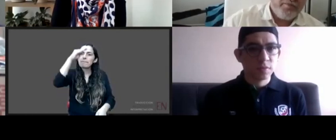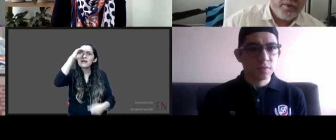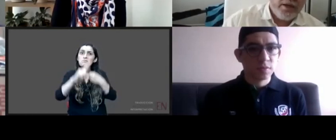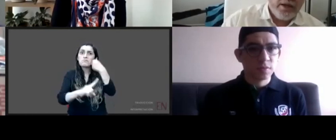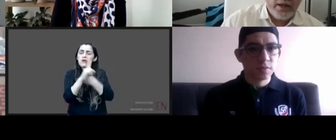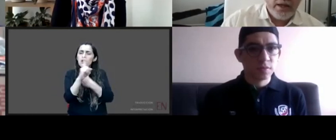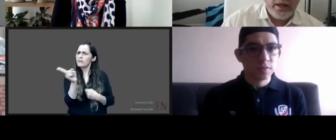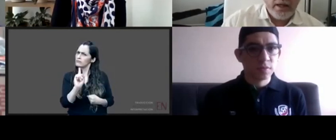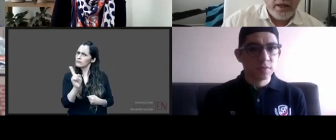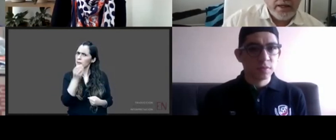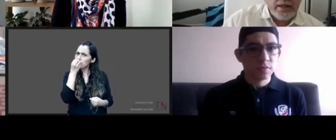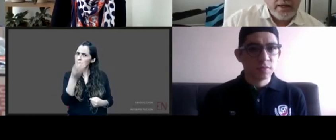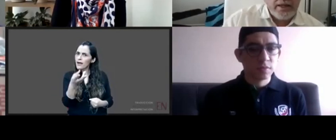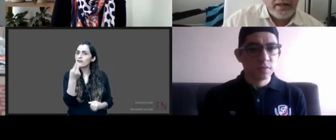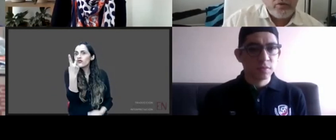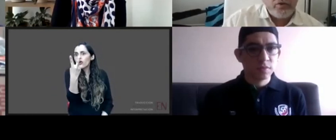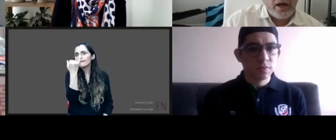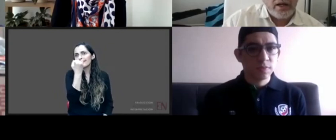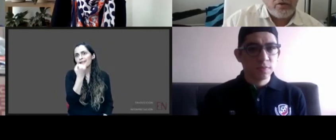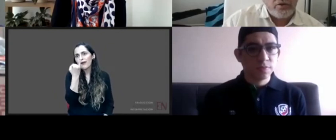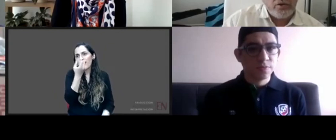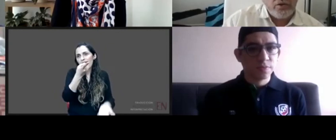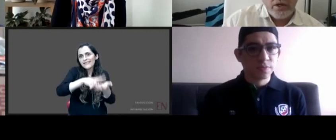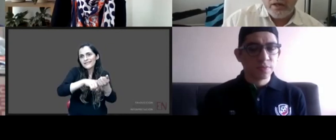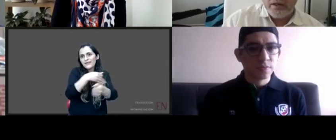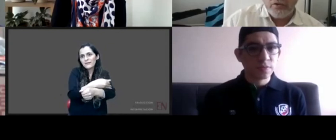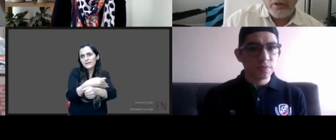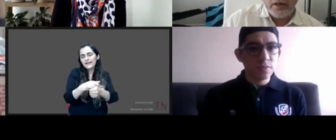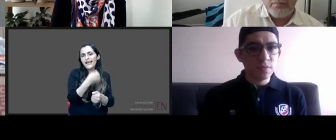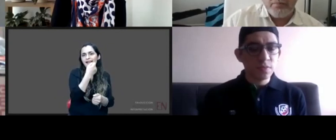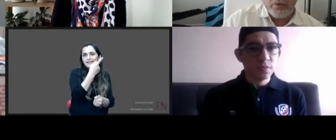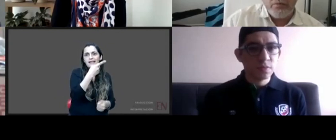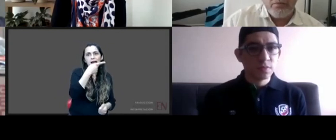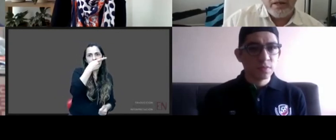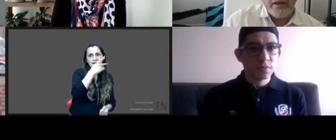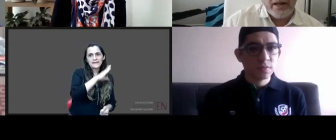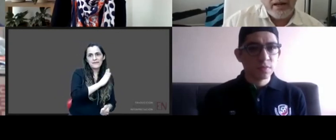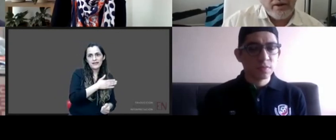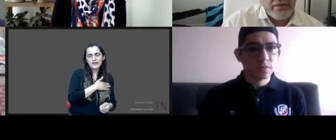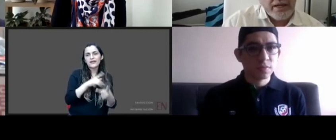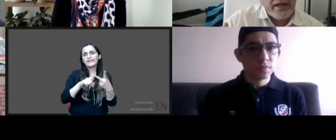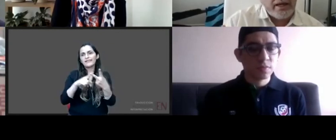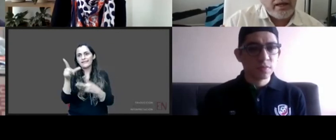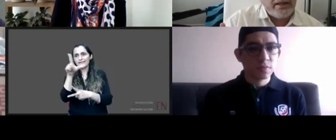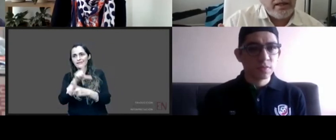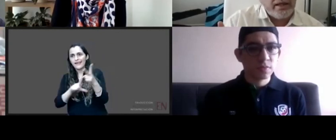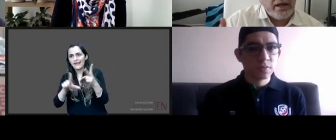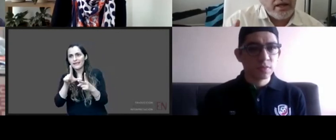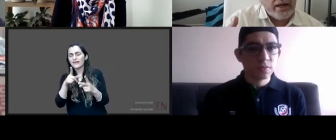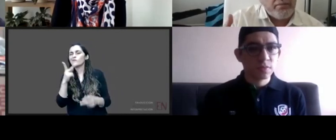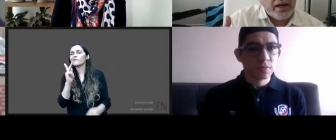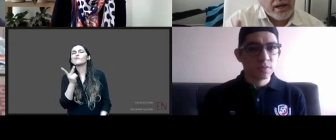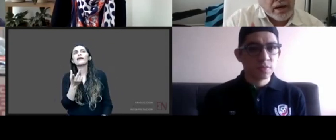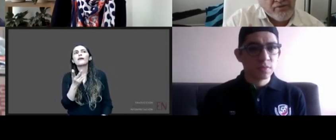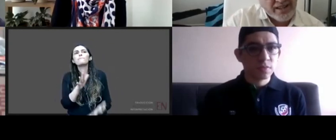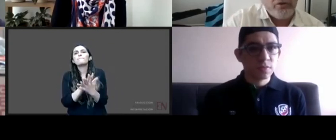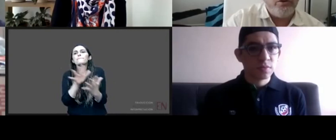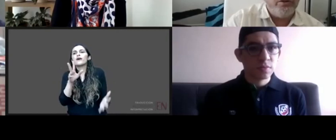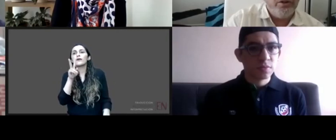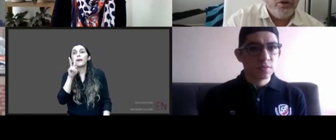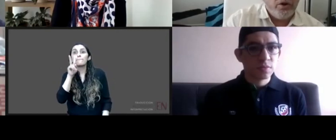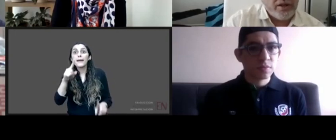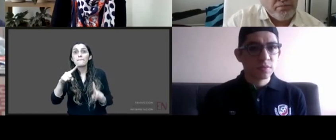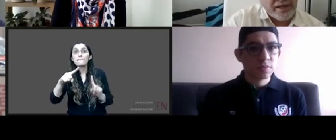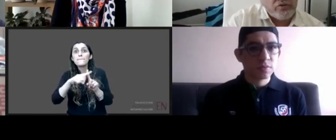mexicana. Y en esos casos resulta que son la familia, de la